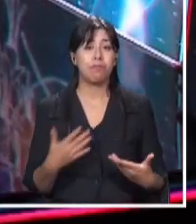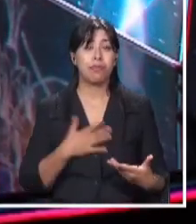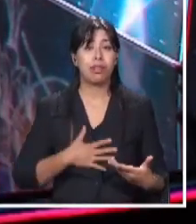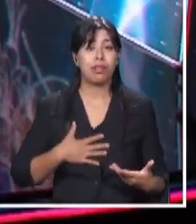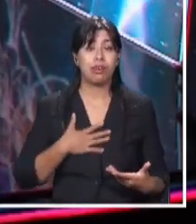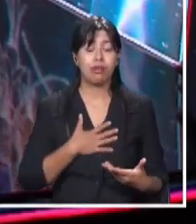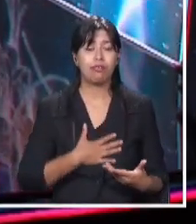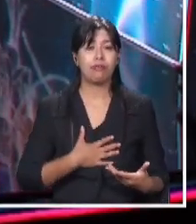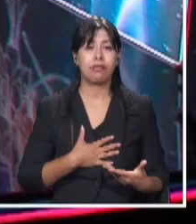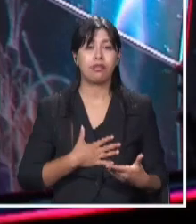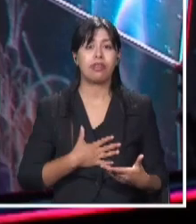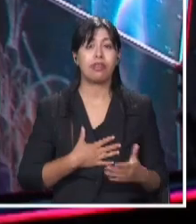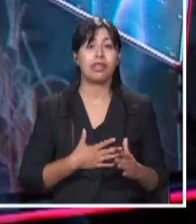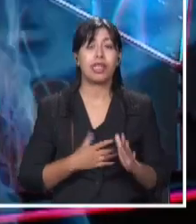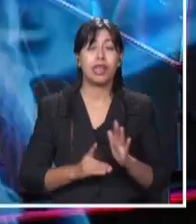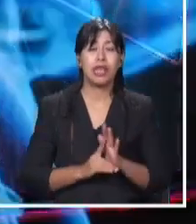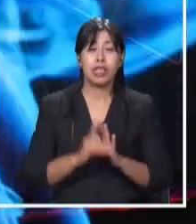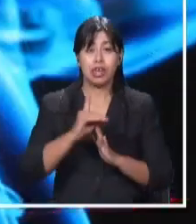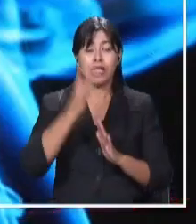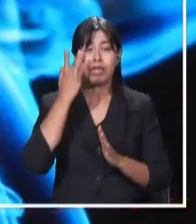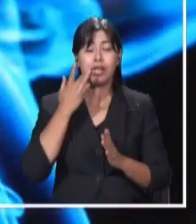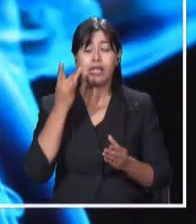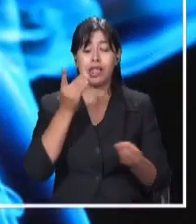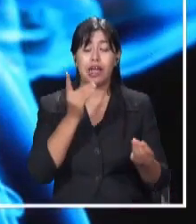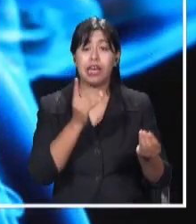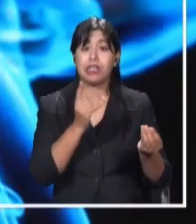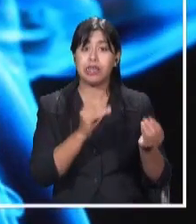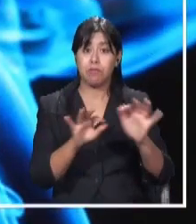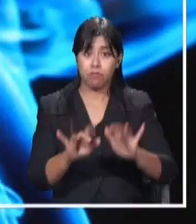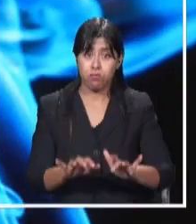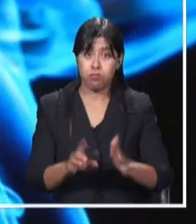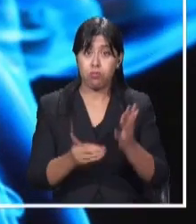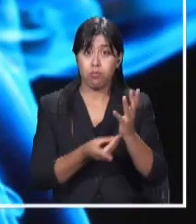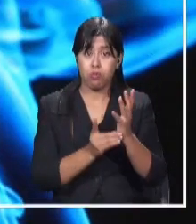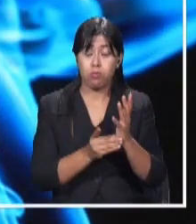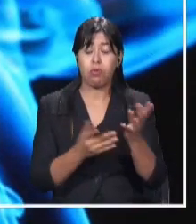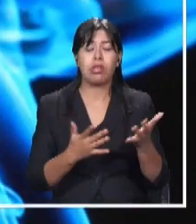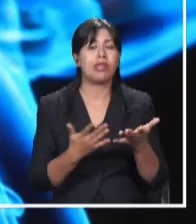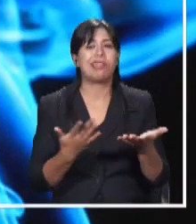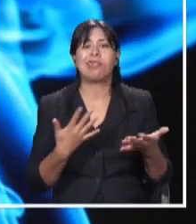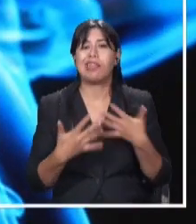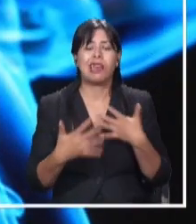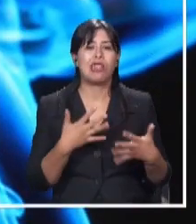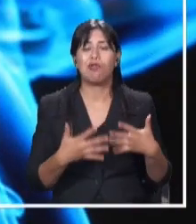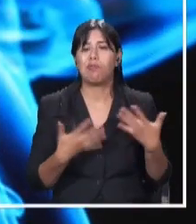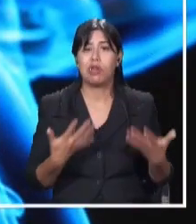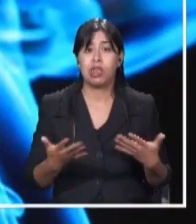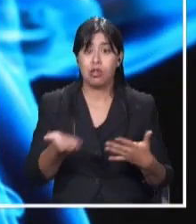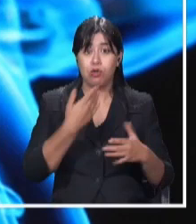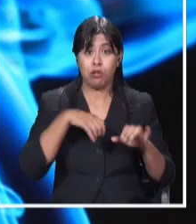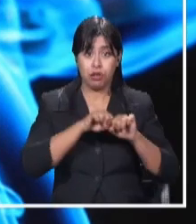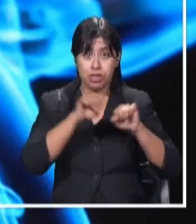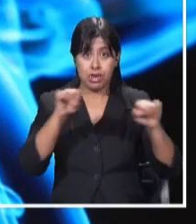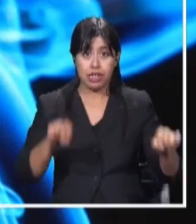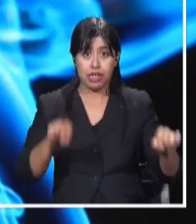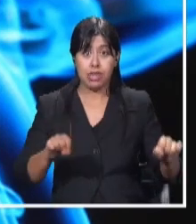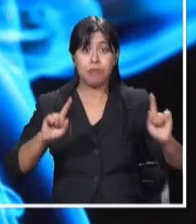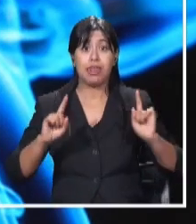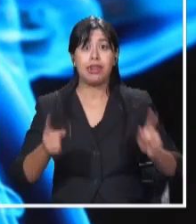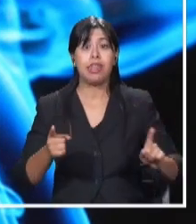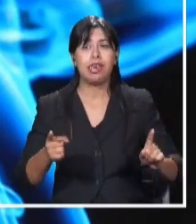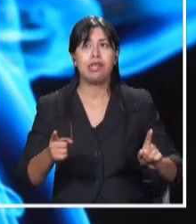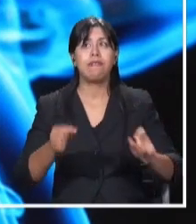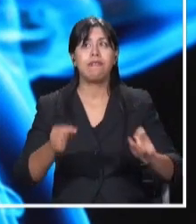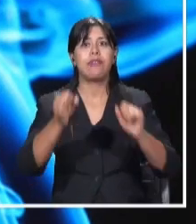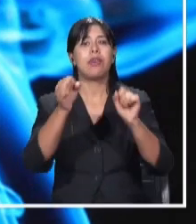desarrollar inteligencia artificial o de cualquier tipo, parece natural que nuestro sistema que realicemos tiene que ser